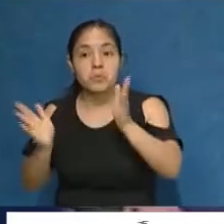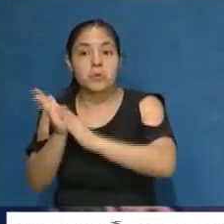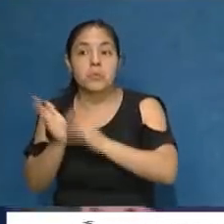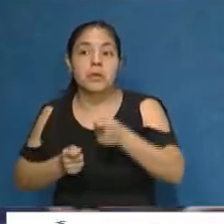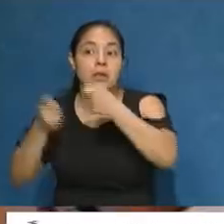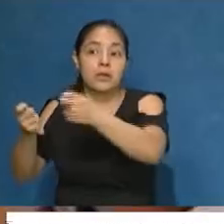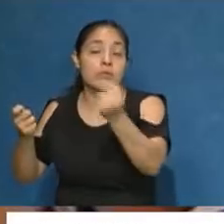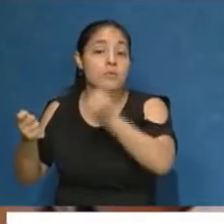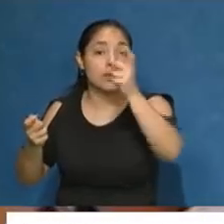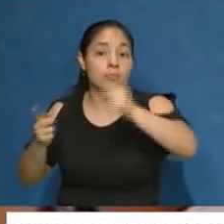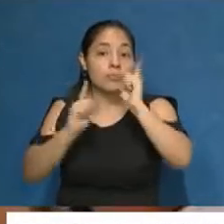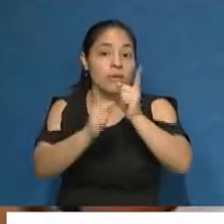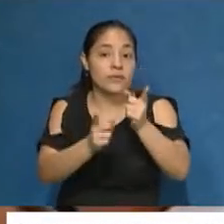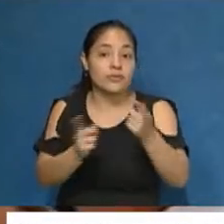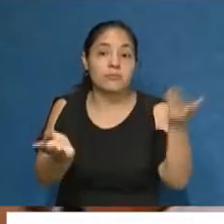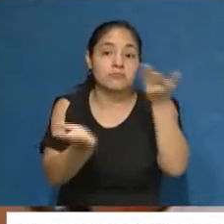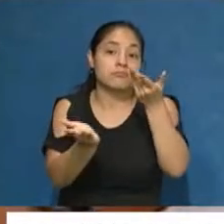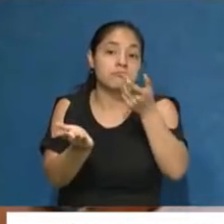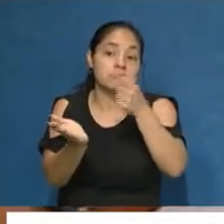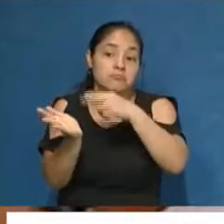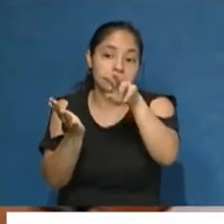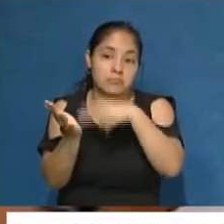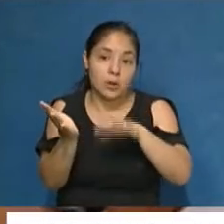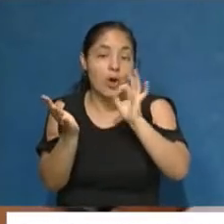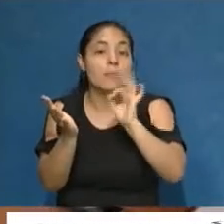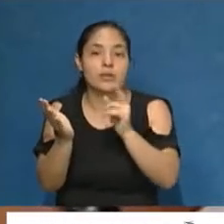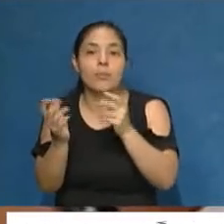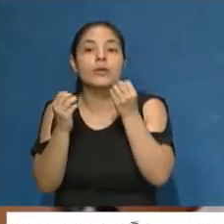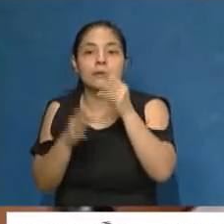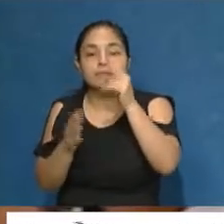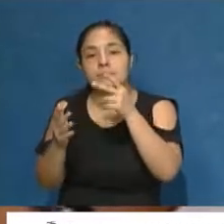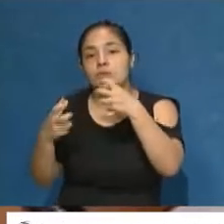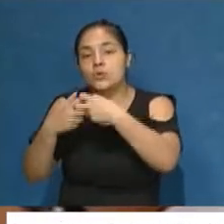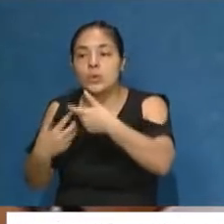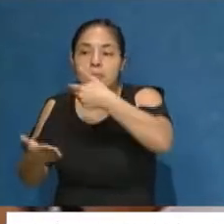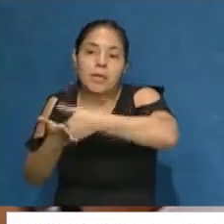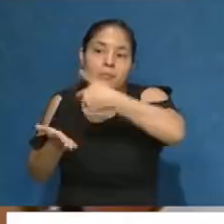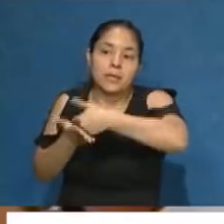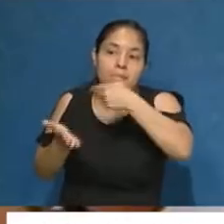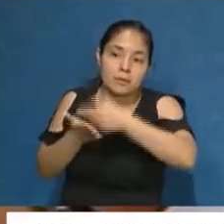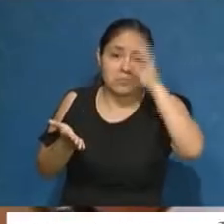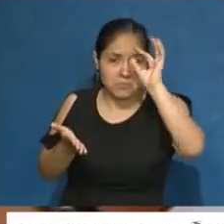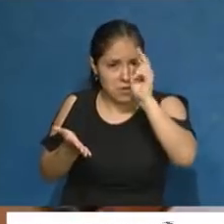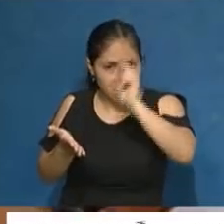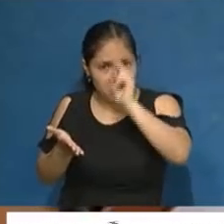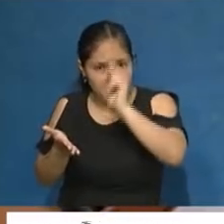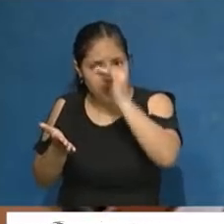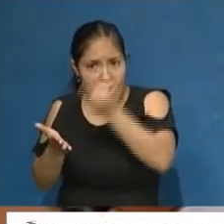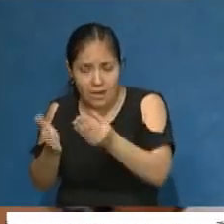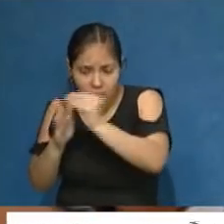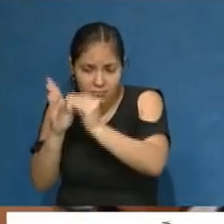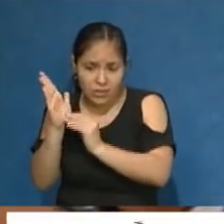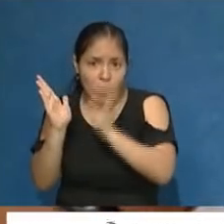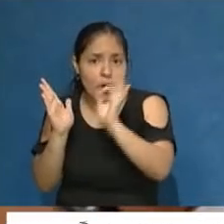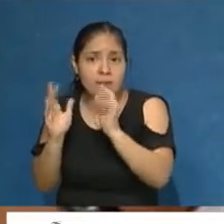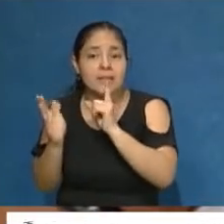cosas que el SUTE ha pedido, se le han concedido todas las cosas que han pedido. Entonces, bueno, ahora, digamos, es una discusión que la tenemos